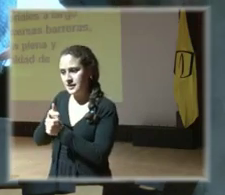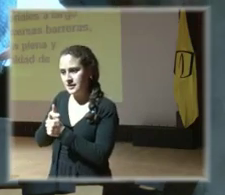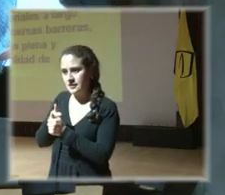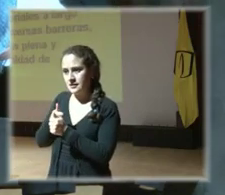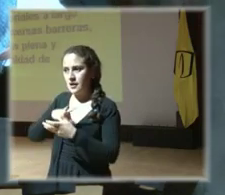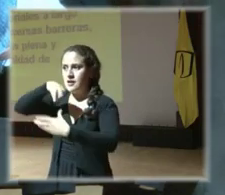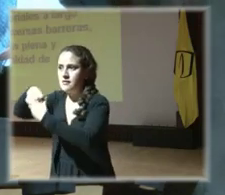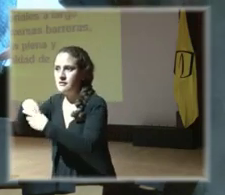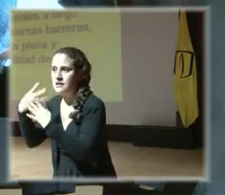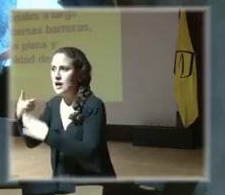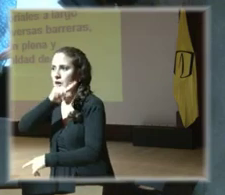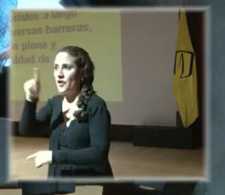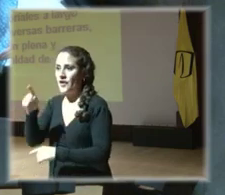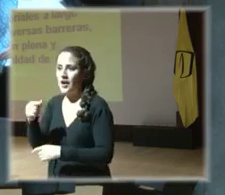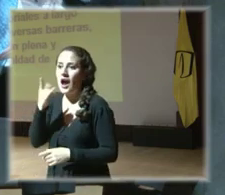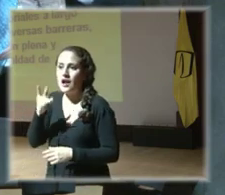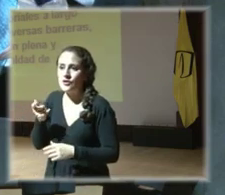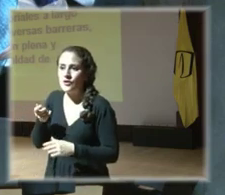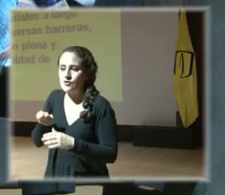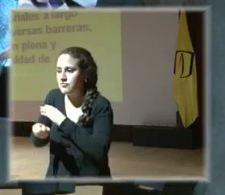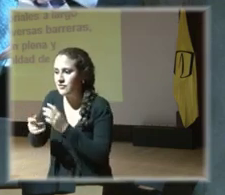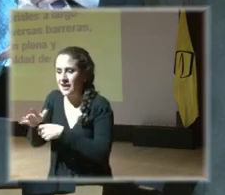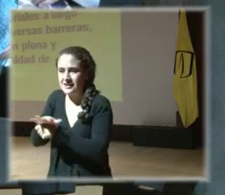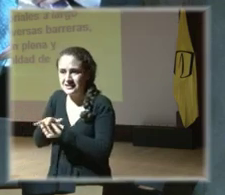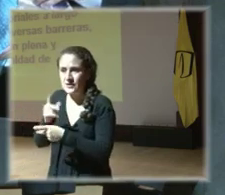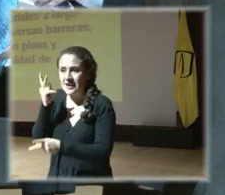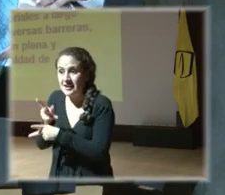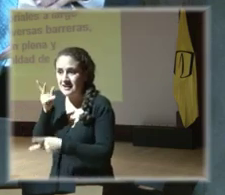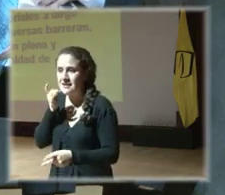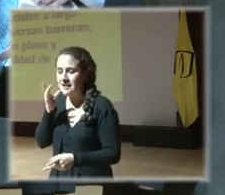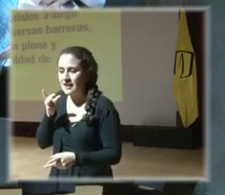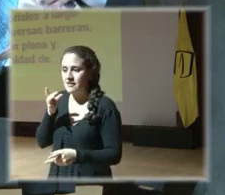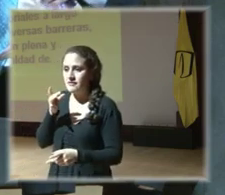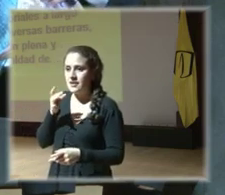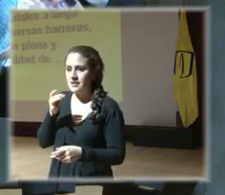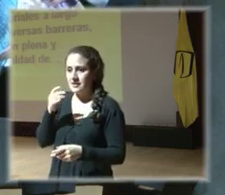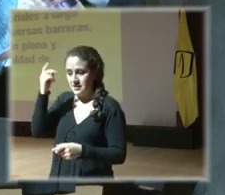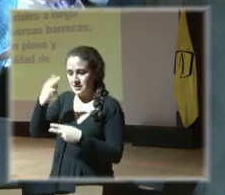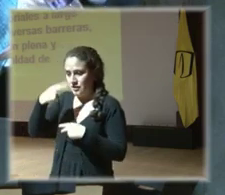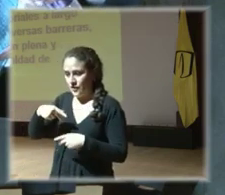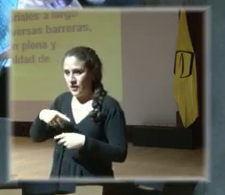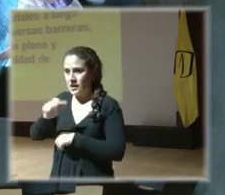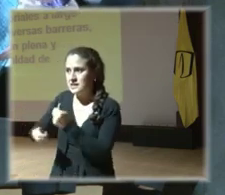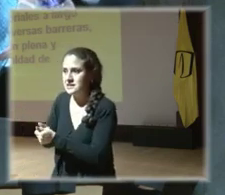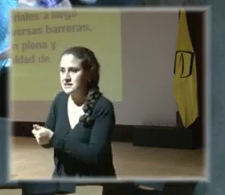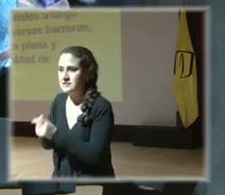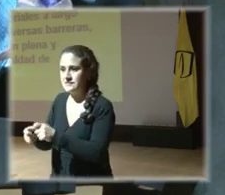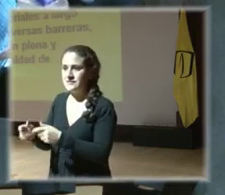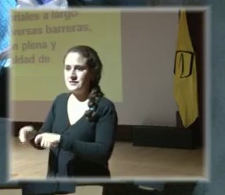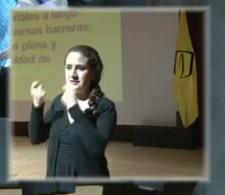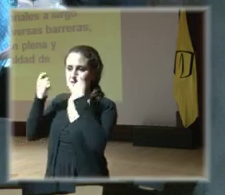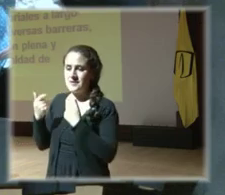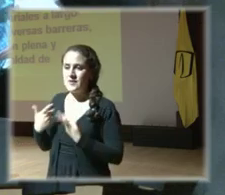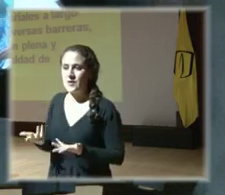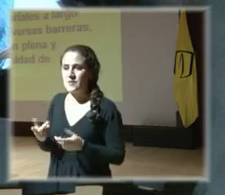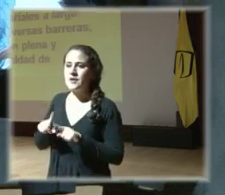puedan meter a la cárcel a mi hijo. Y ahí hay una confusión entre el concepto de inimputabilidad y el concepto